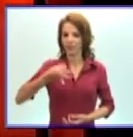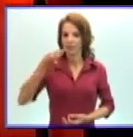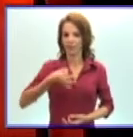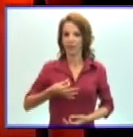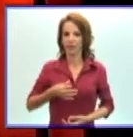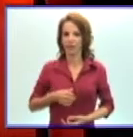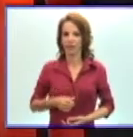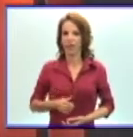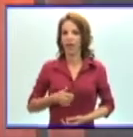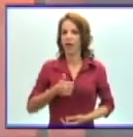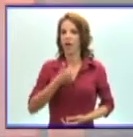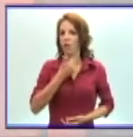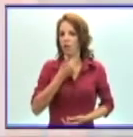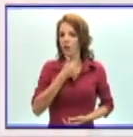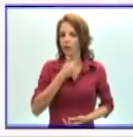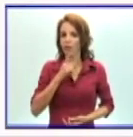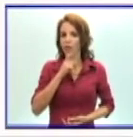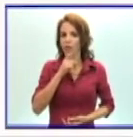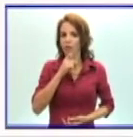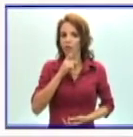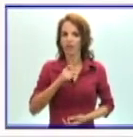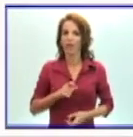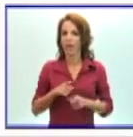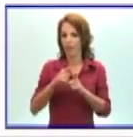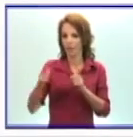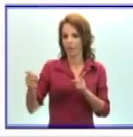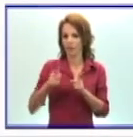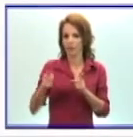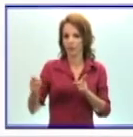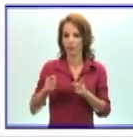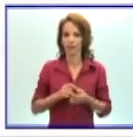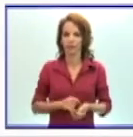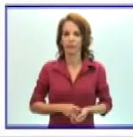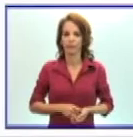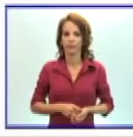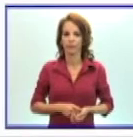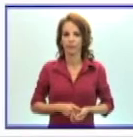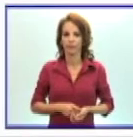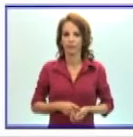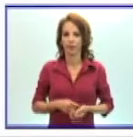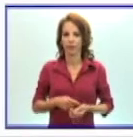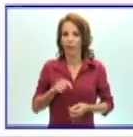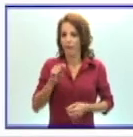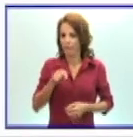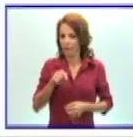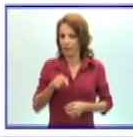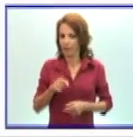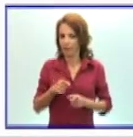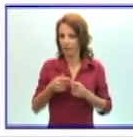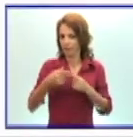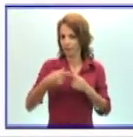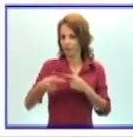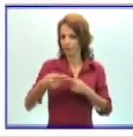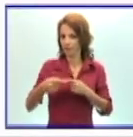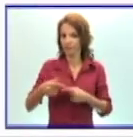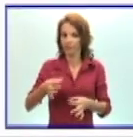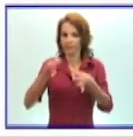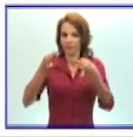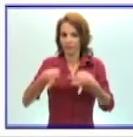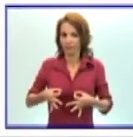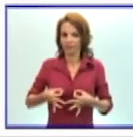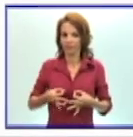duda en la medición. Pero para que estas mediciones sean lo más exactas posible, se necesita